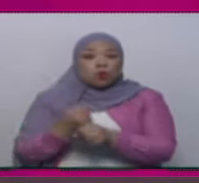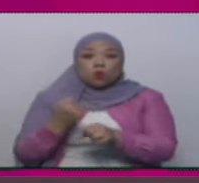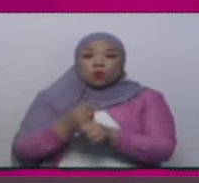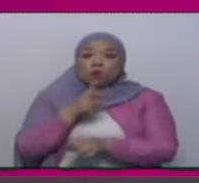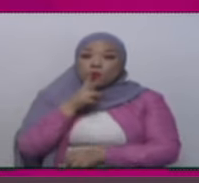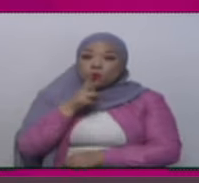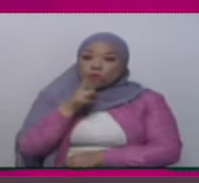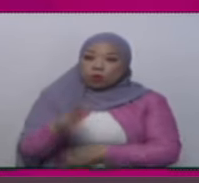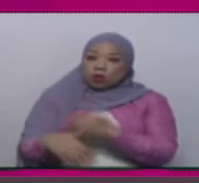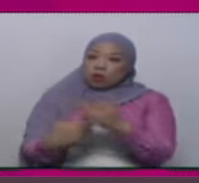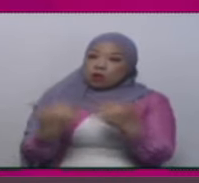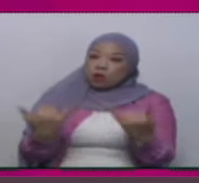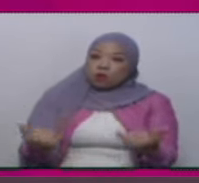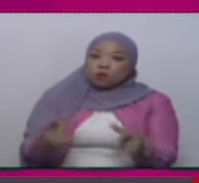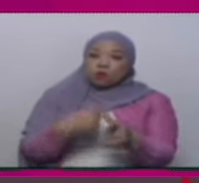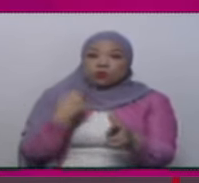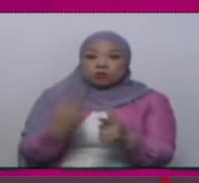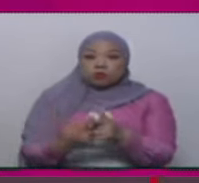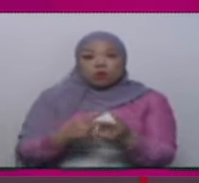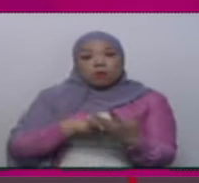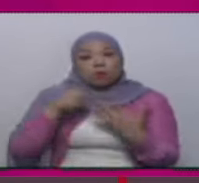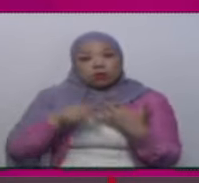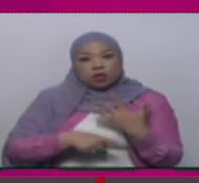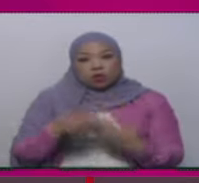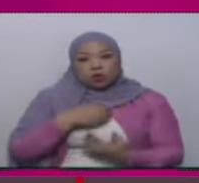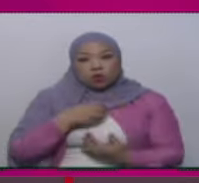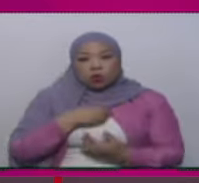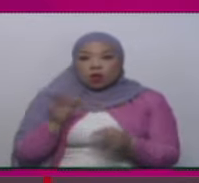manos. Y entonces su proyecto no fue solo